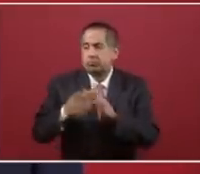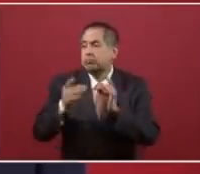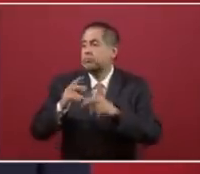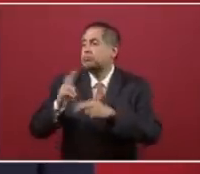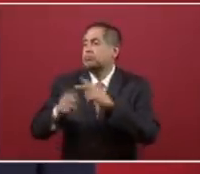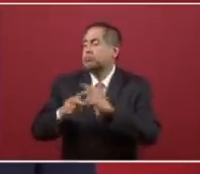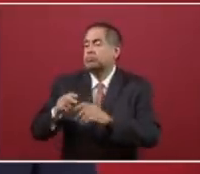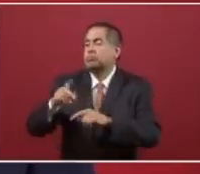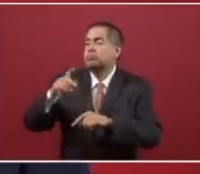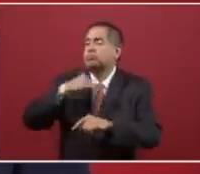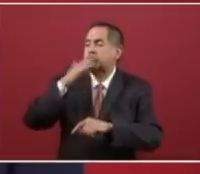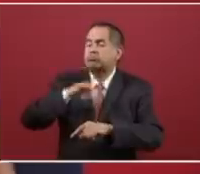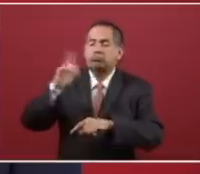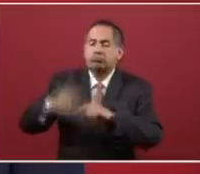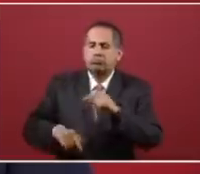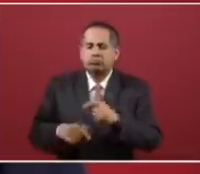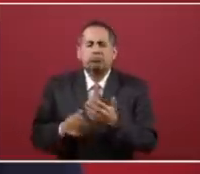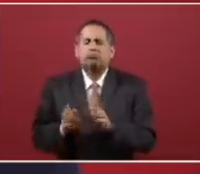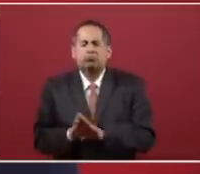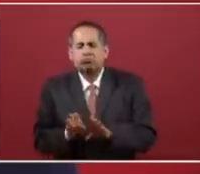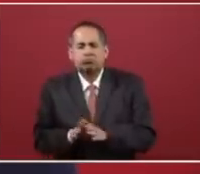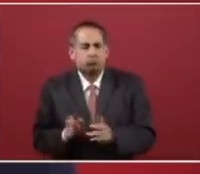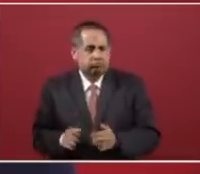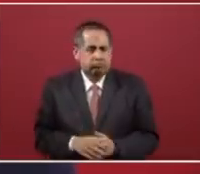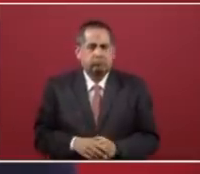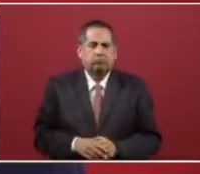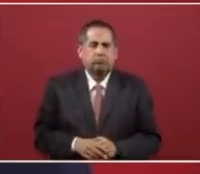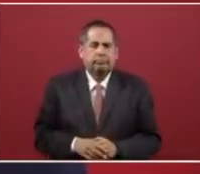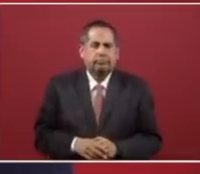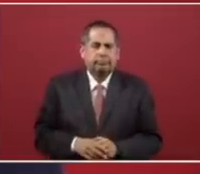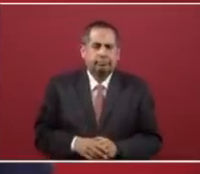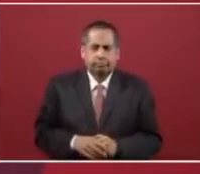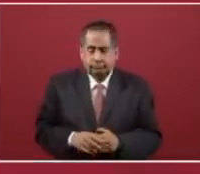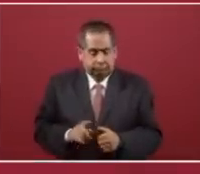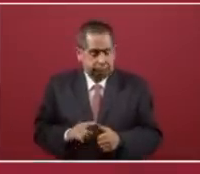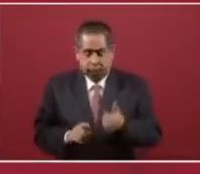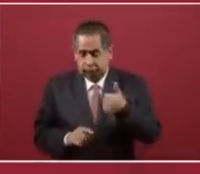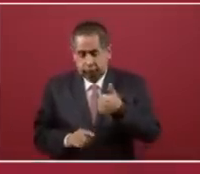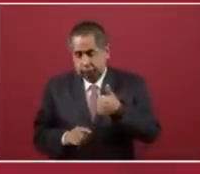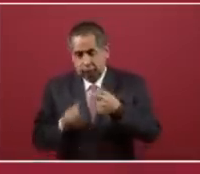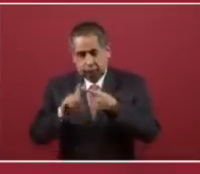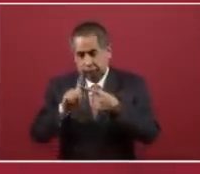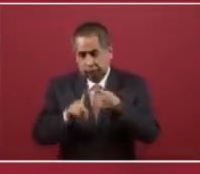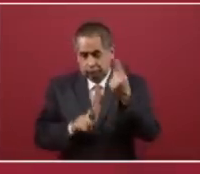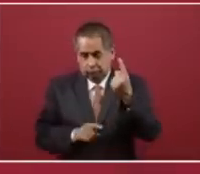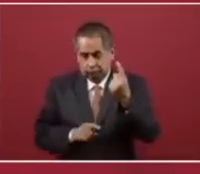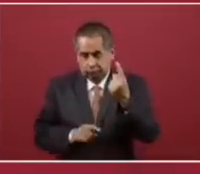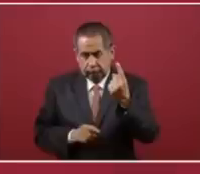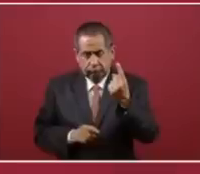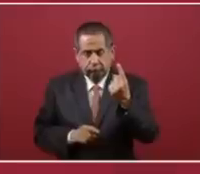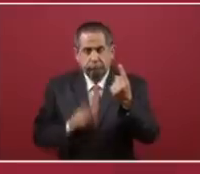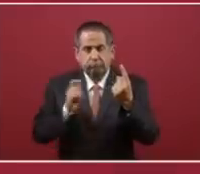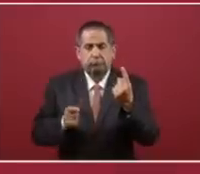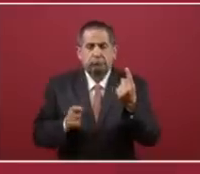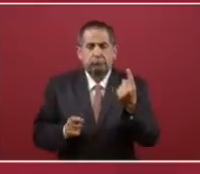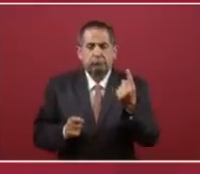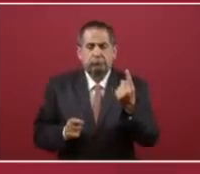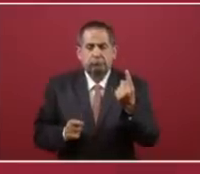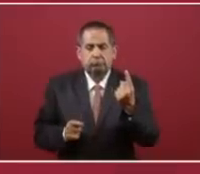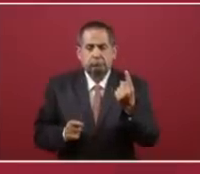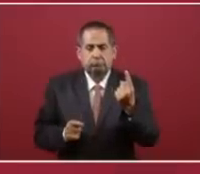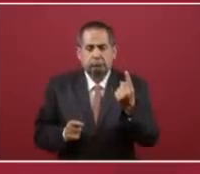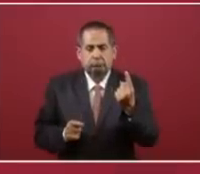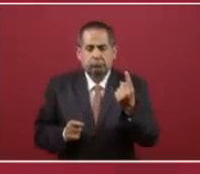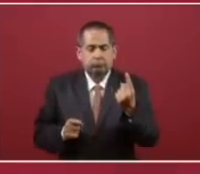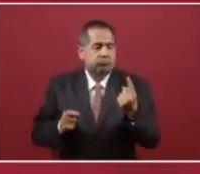terminar con la corrupción a verlos como primero es la